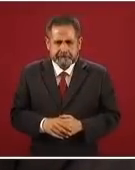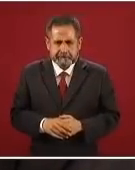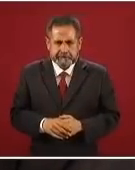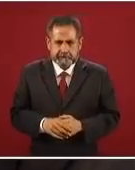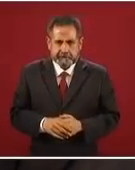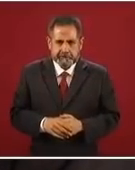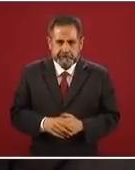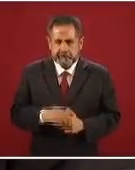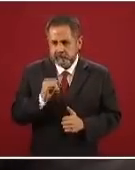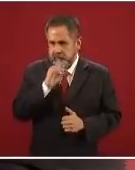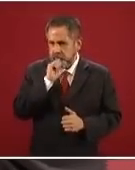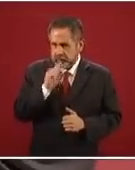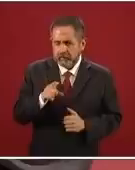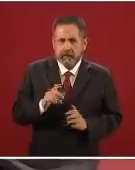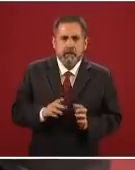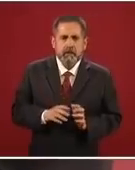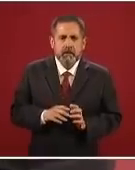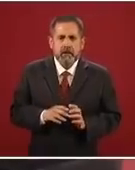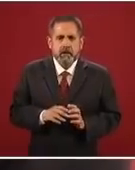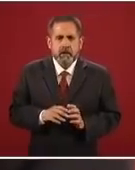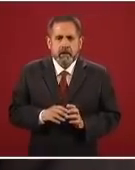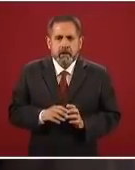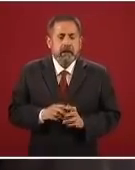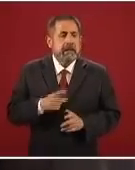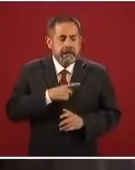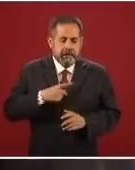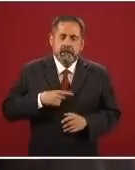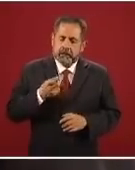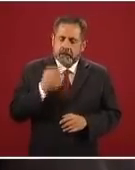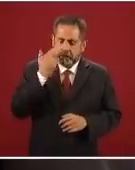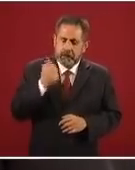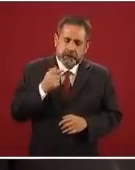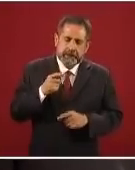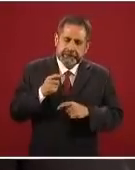Pues es parte de lo que se tiene que ir